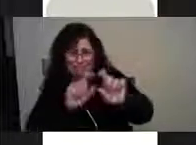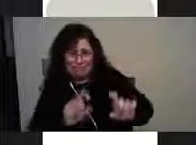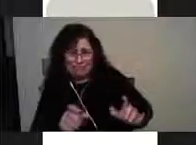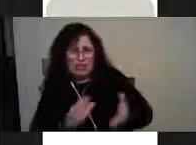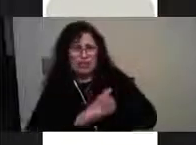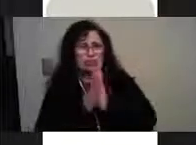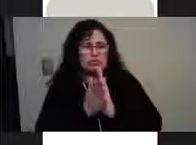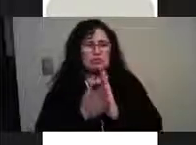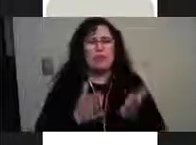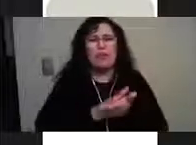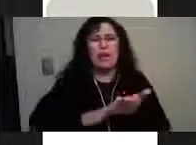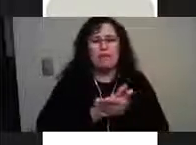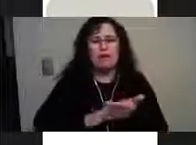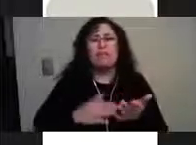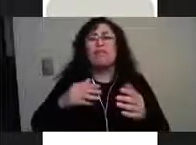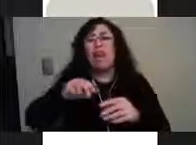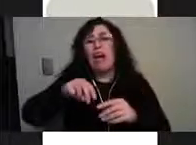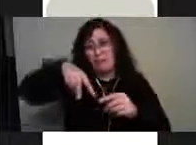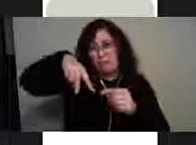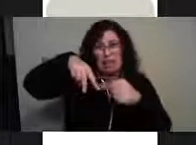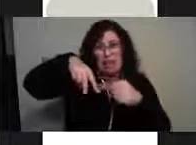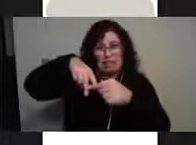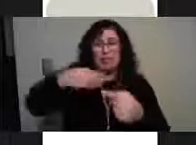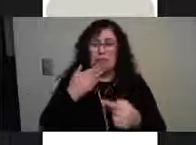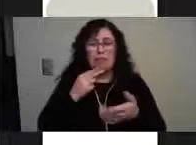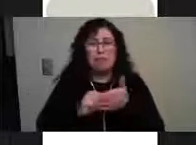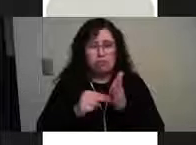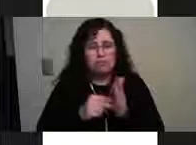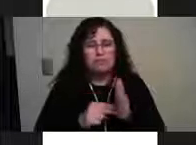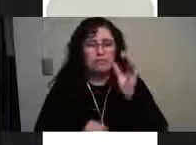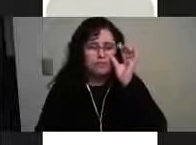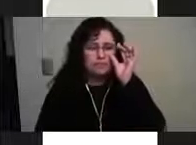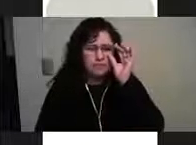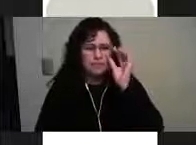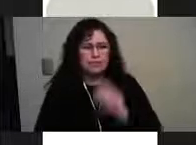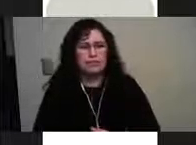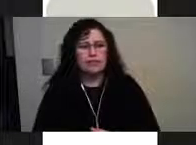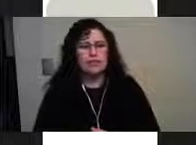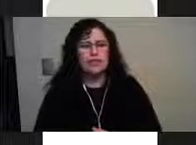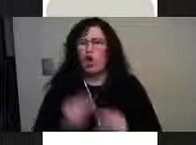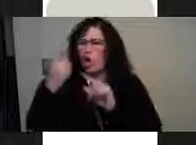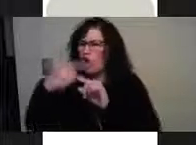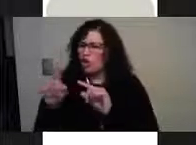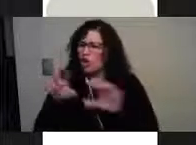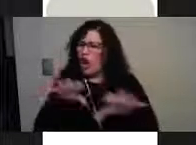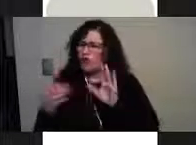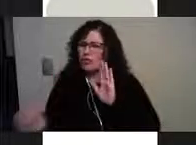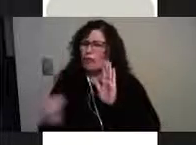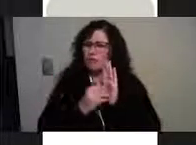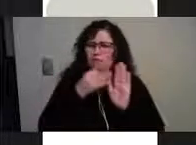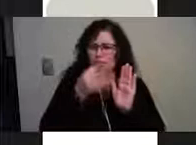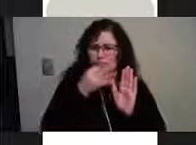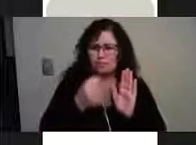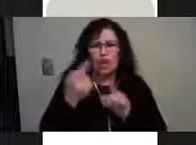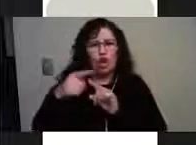abierto, ¿cierto? De las piernas especialmente, ¿ya? Um, y voy a agregar algunas cosas más. Otros